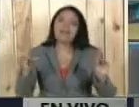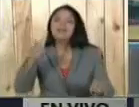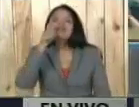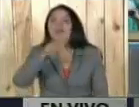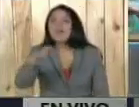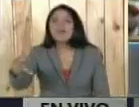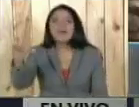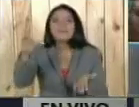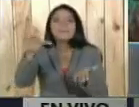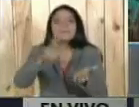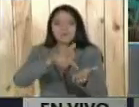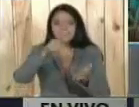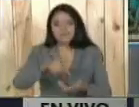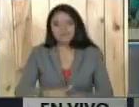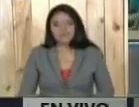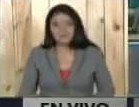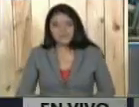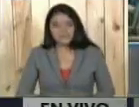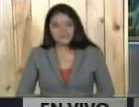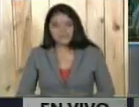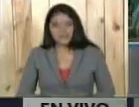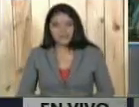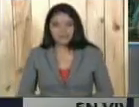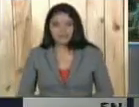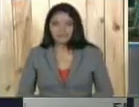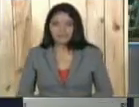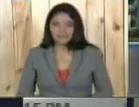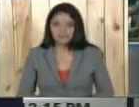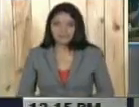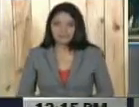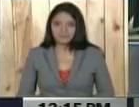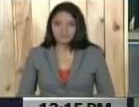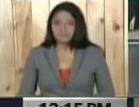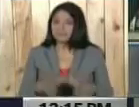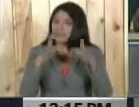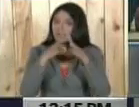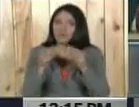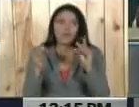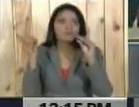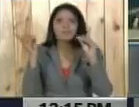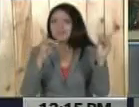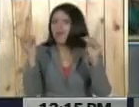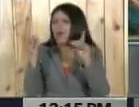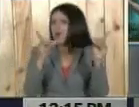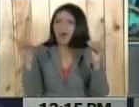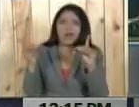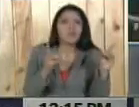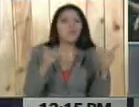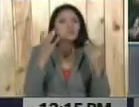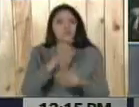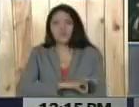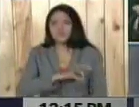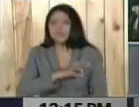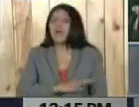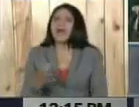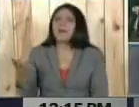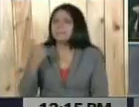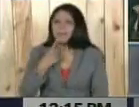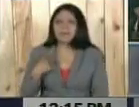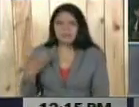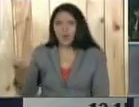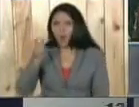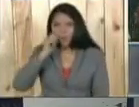la democracia participativa. Y de todos los mecanismos de diálogo permanente, de diálogo social, bueno, me decía el general